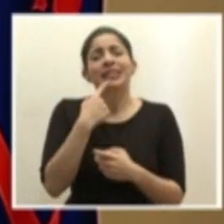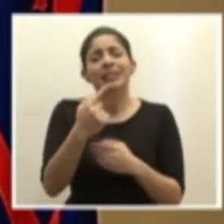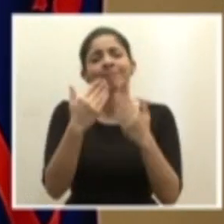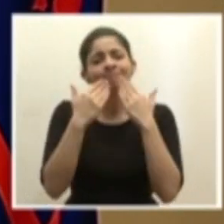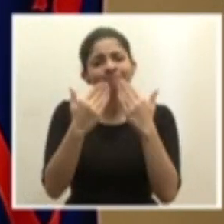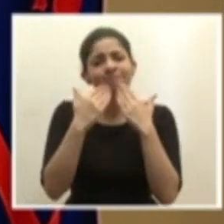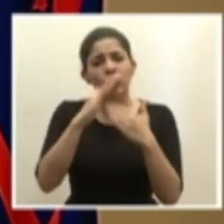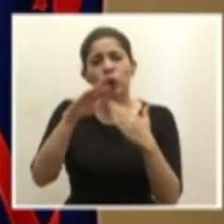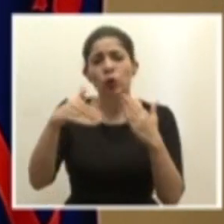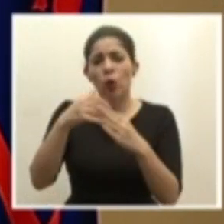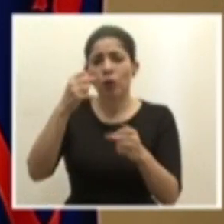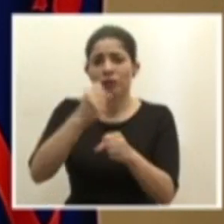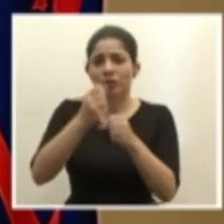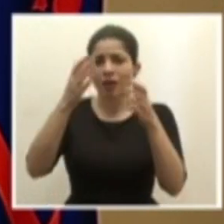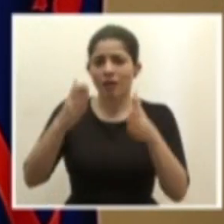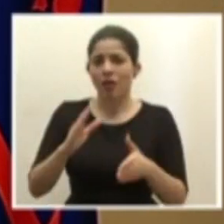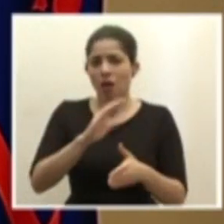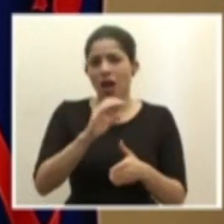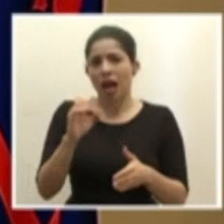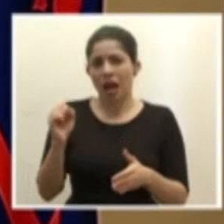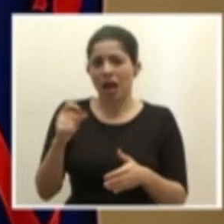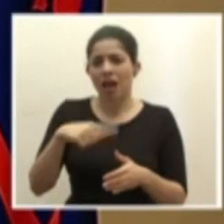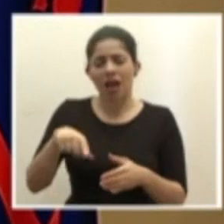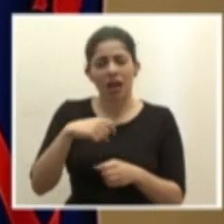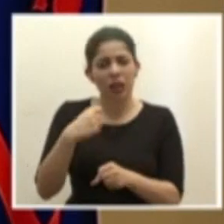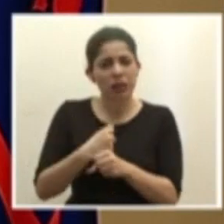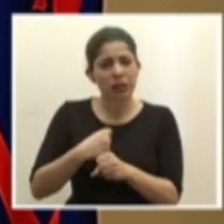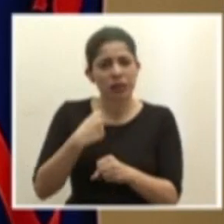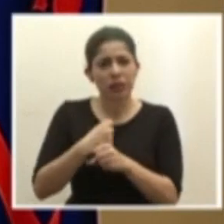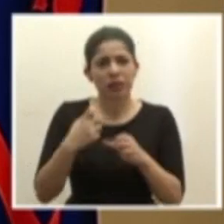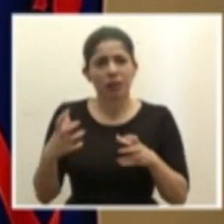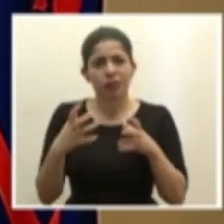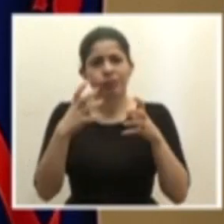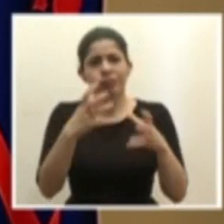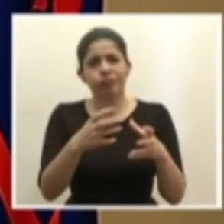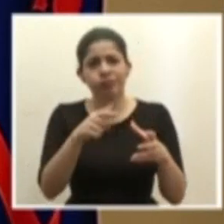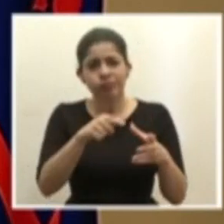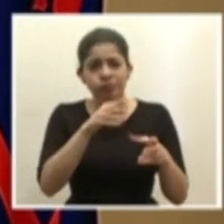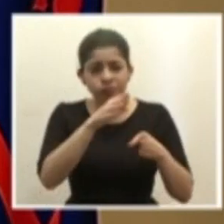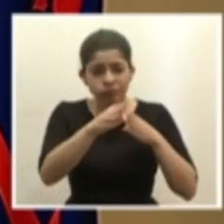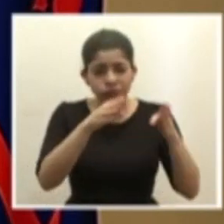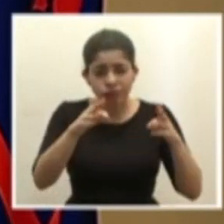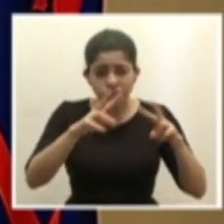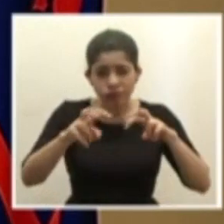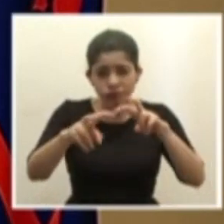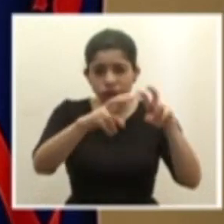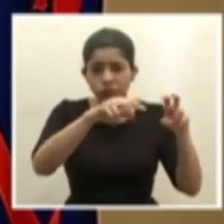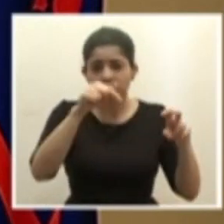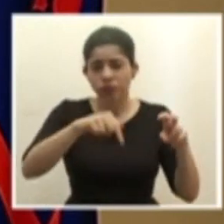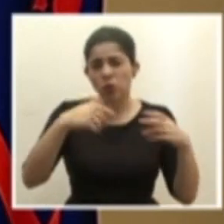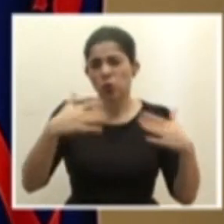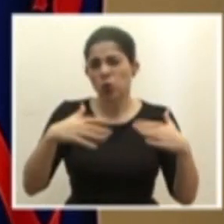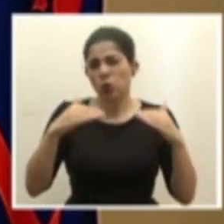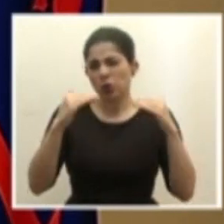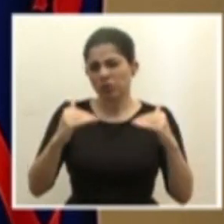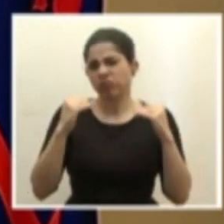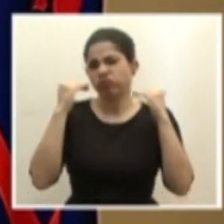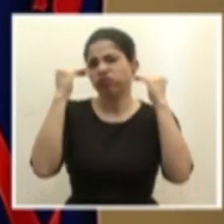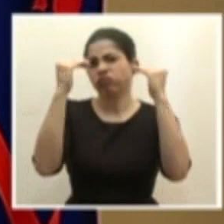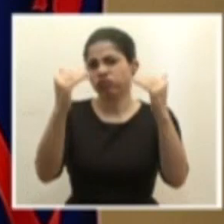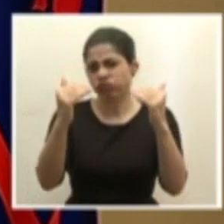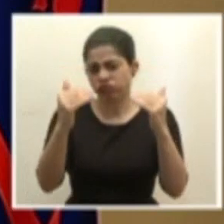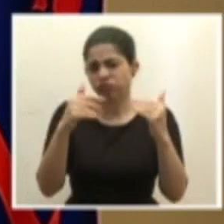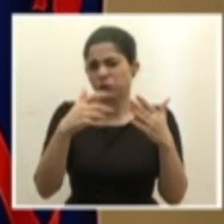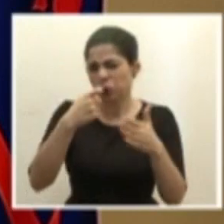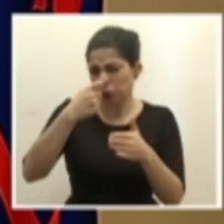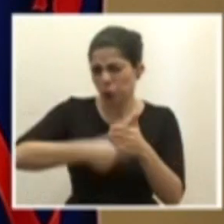la Caja que está trabajando en este operativo. Son operativos muy sofisticados y